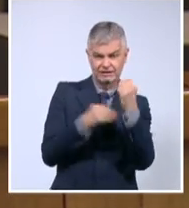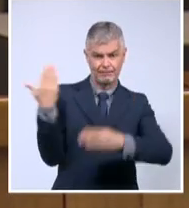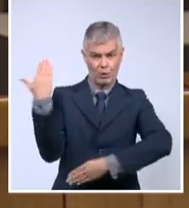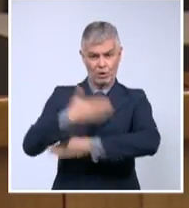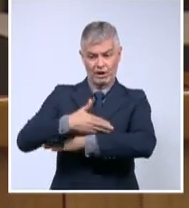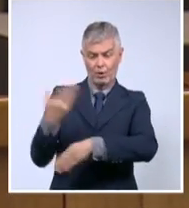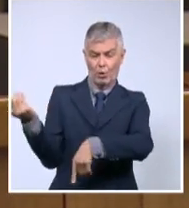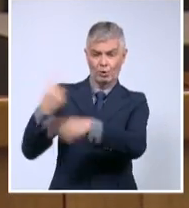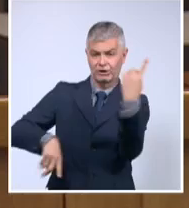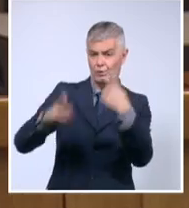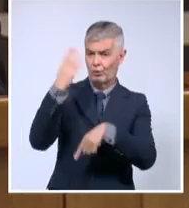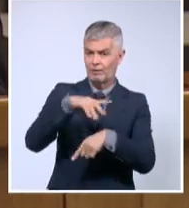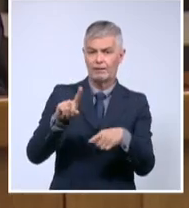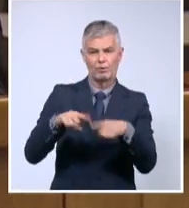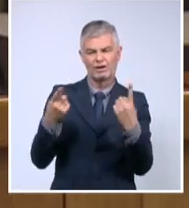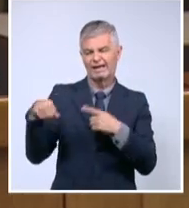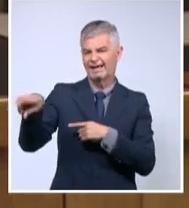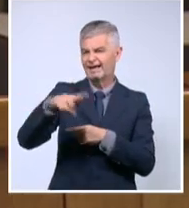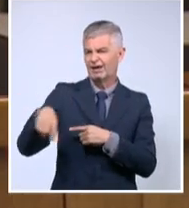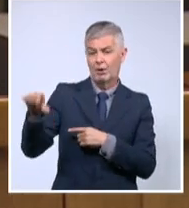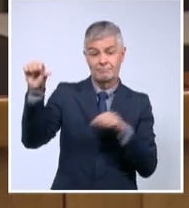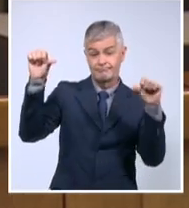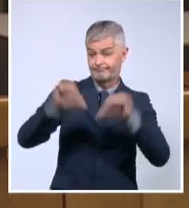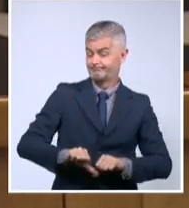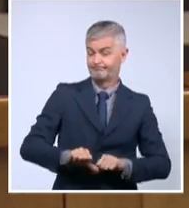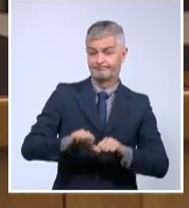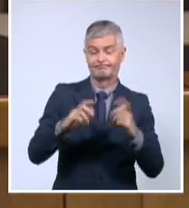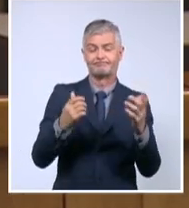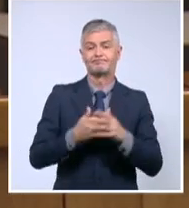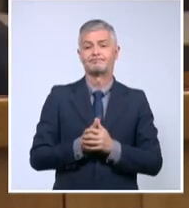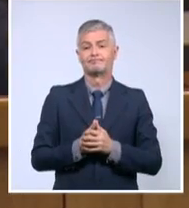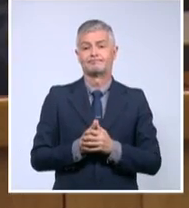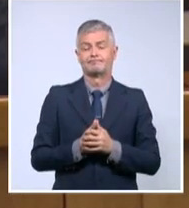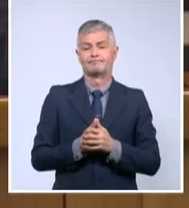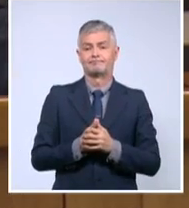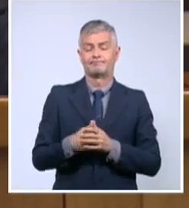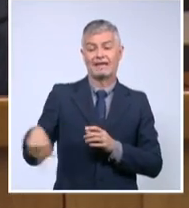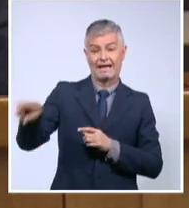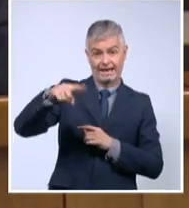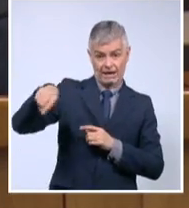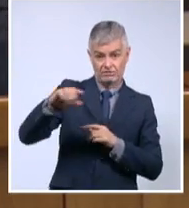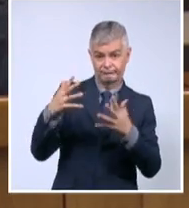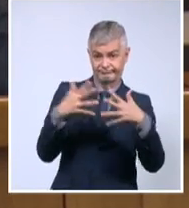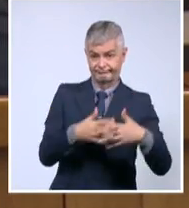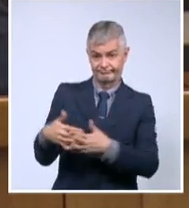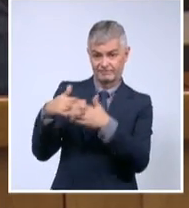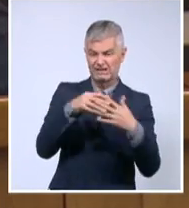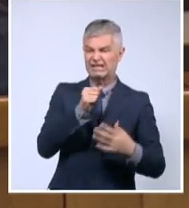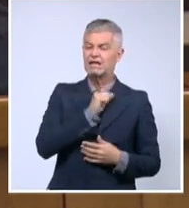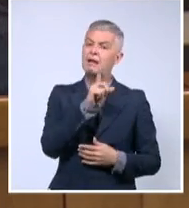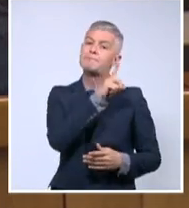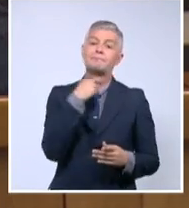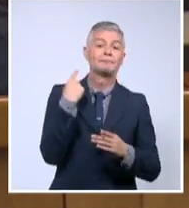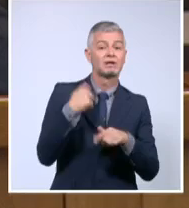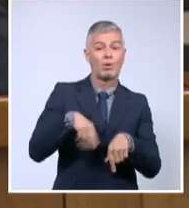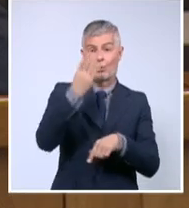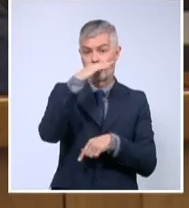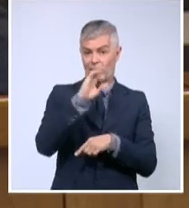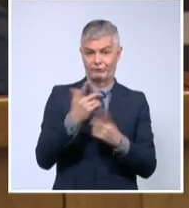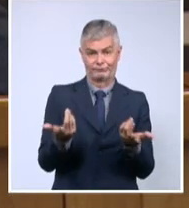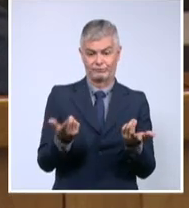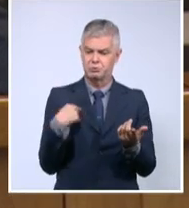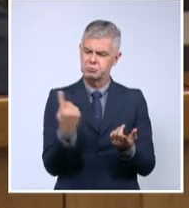la profunda maldad de nuestros adversarios. Ellos insistieron en matarnos, pero